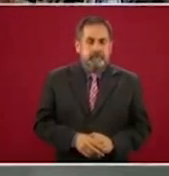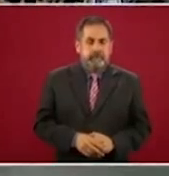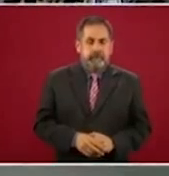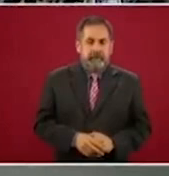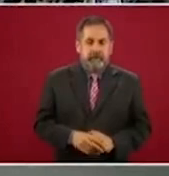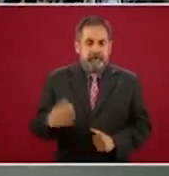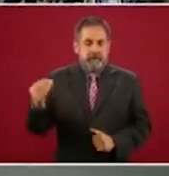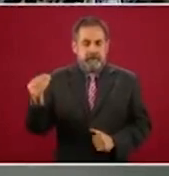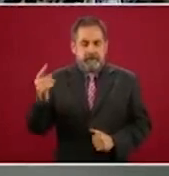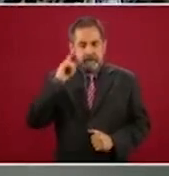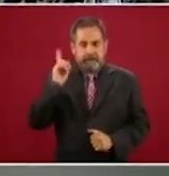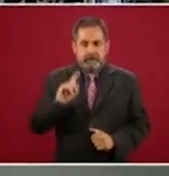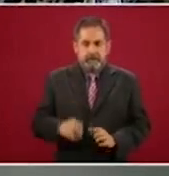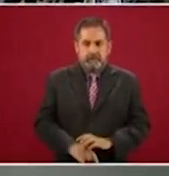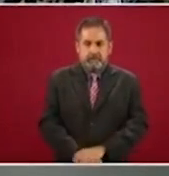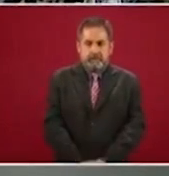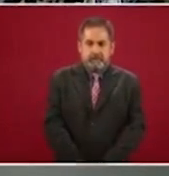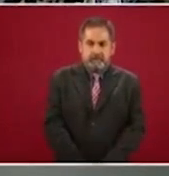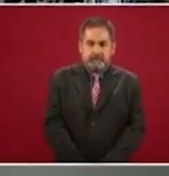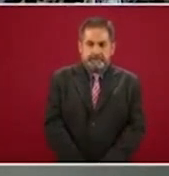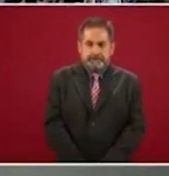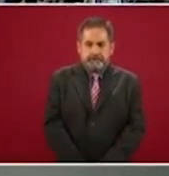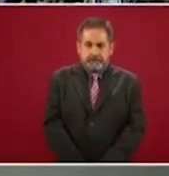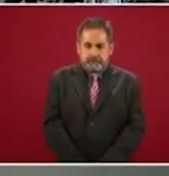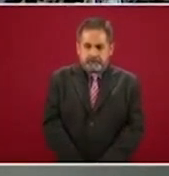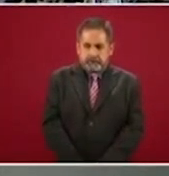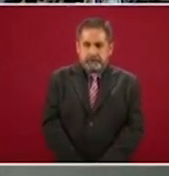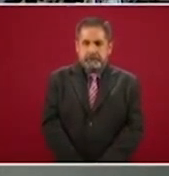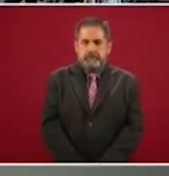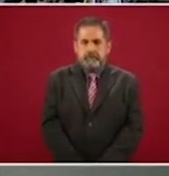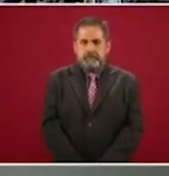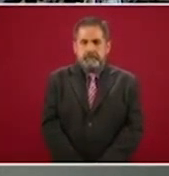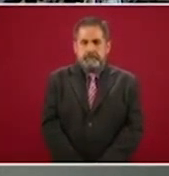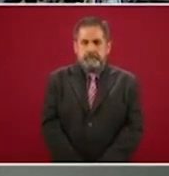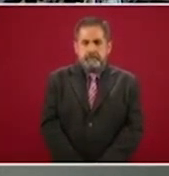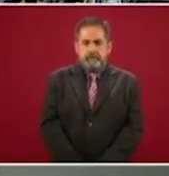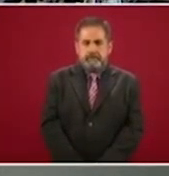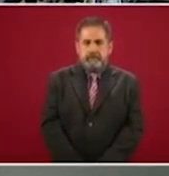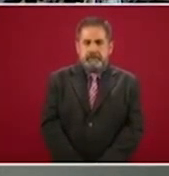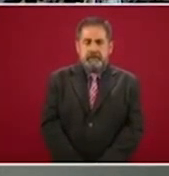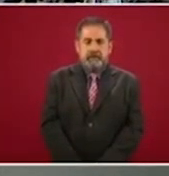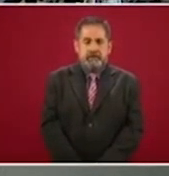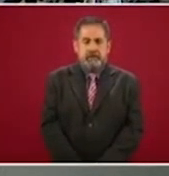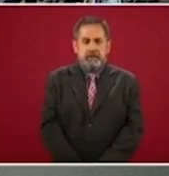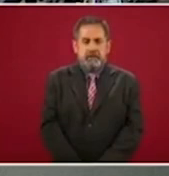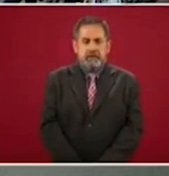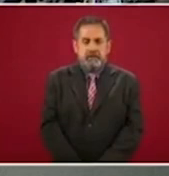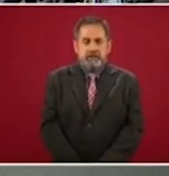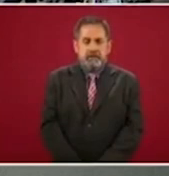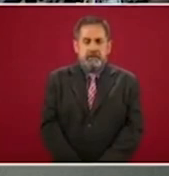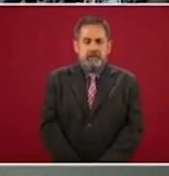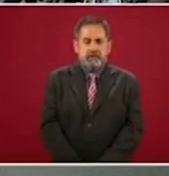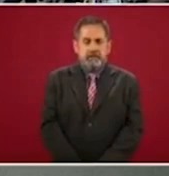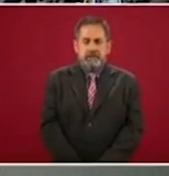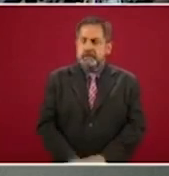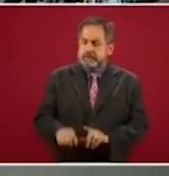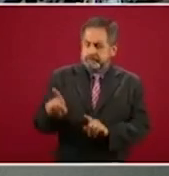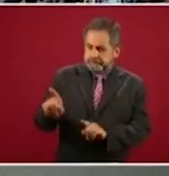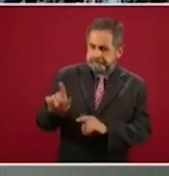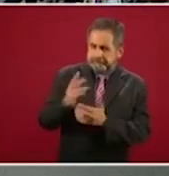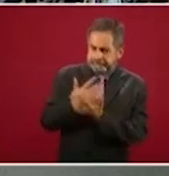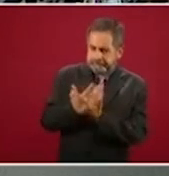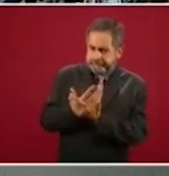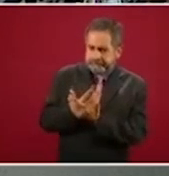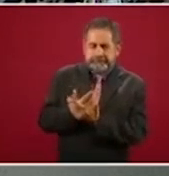y la niña la situación de violencia que vivía esto qué nombre merece hay que esperar a